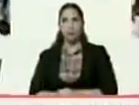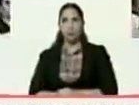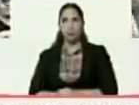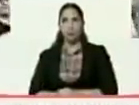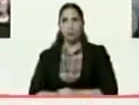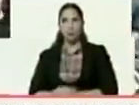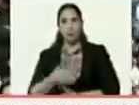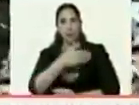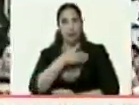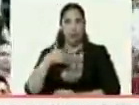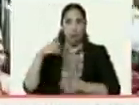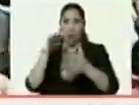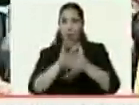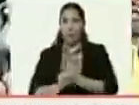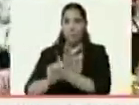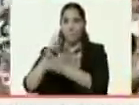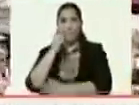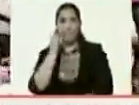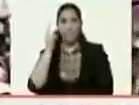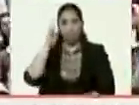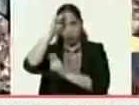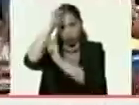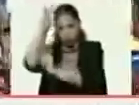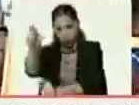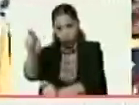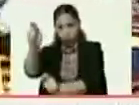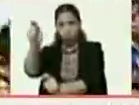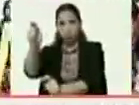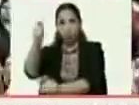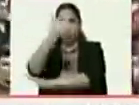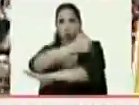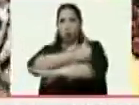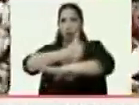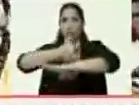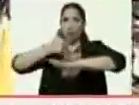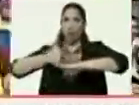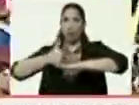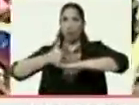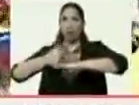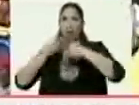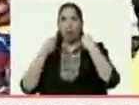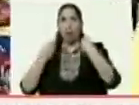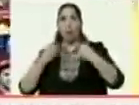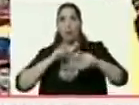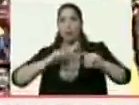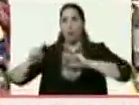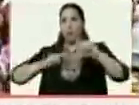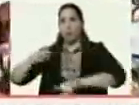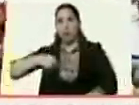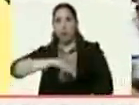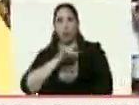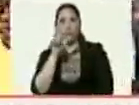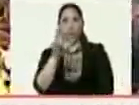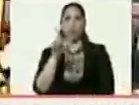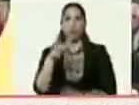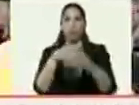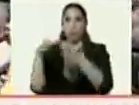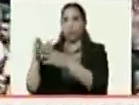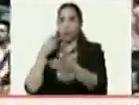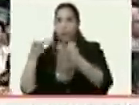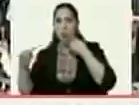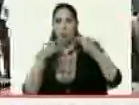Queridos compañeros, queridas compañeras, que eran ustedes investidos de la autoridad como dirigentes de nuestro partido en los equipos